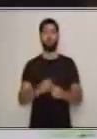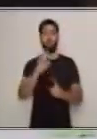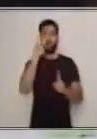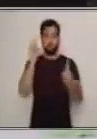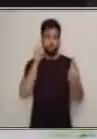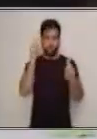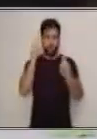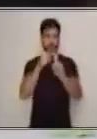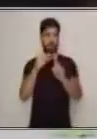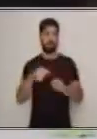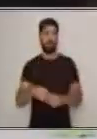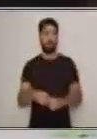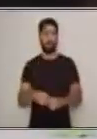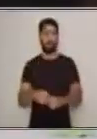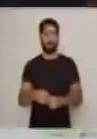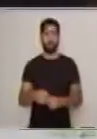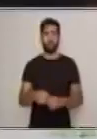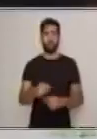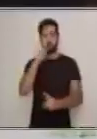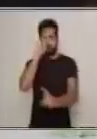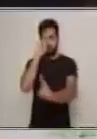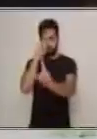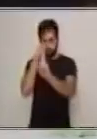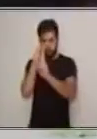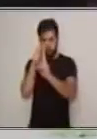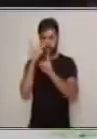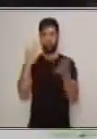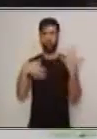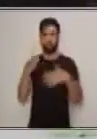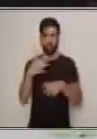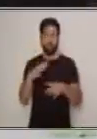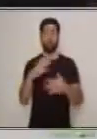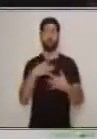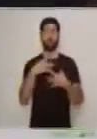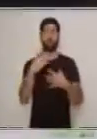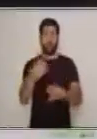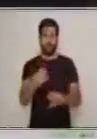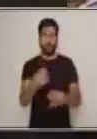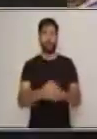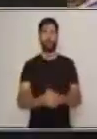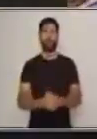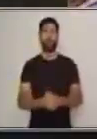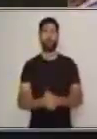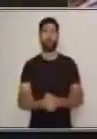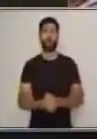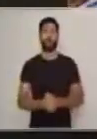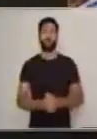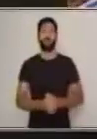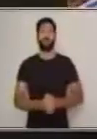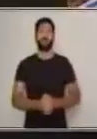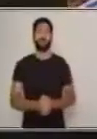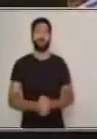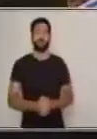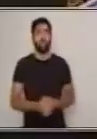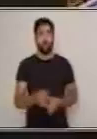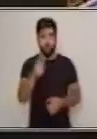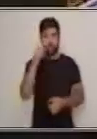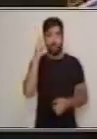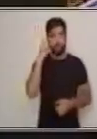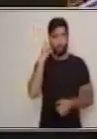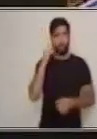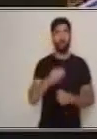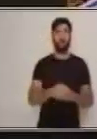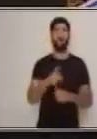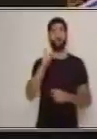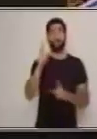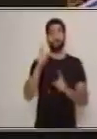precisión, objetividad, interesante. ¿Te recuerdas? Claridad, un mensaje directo.